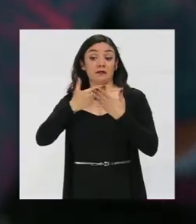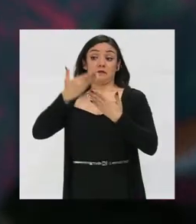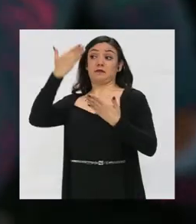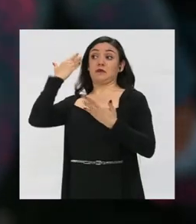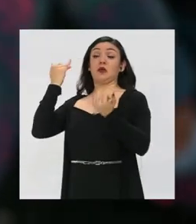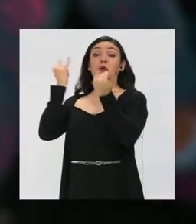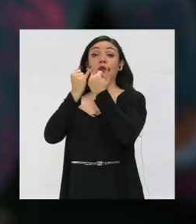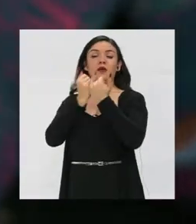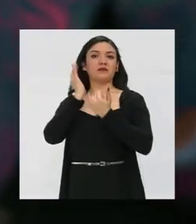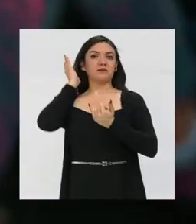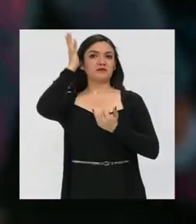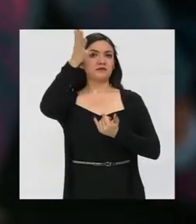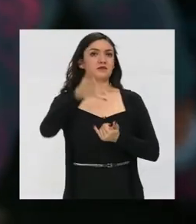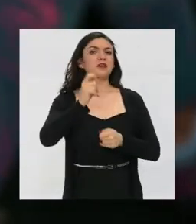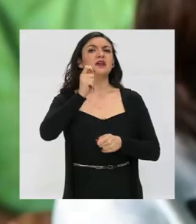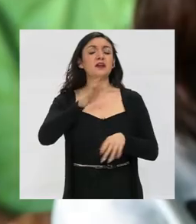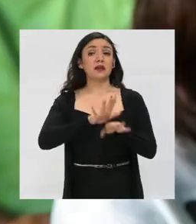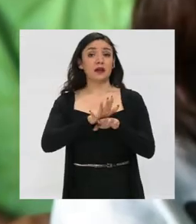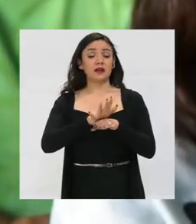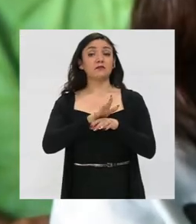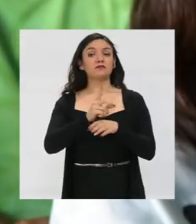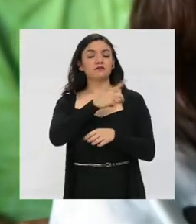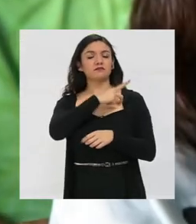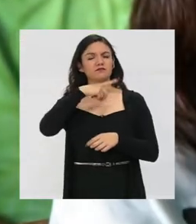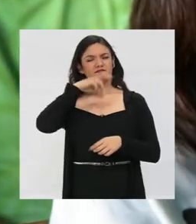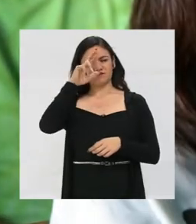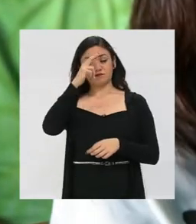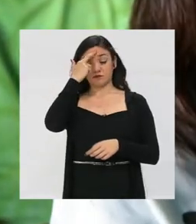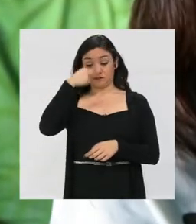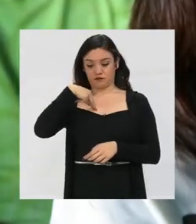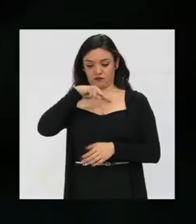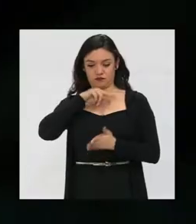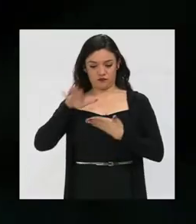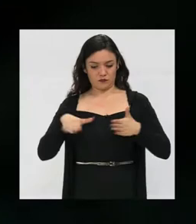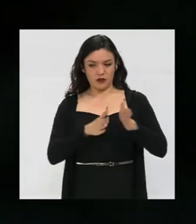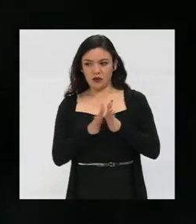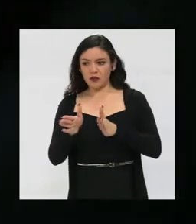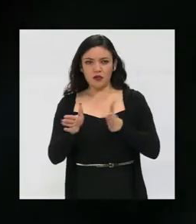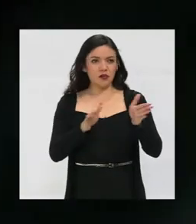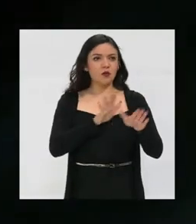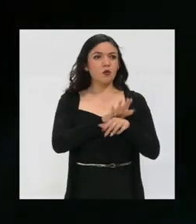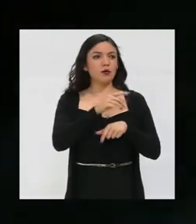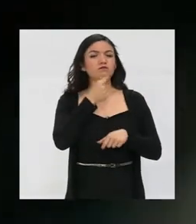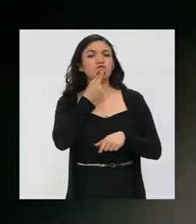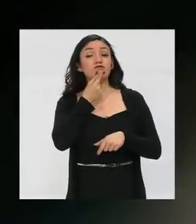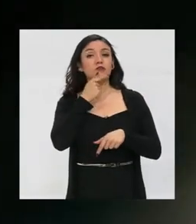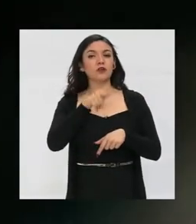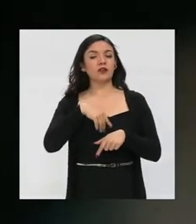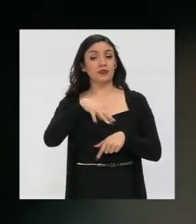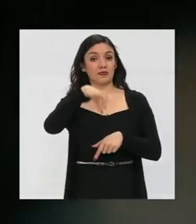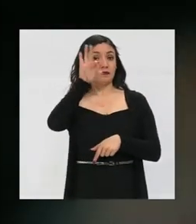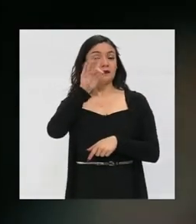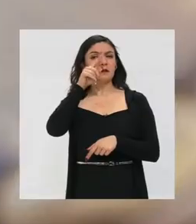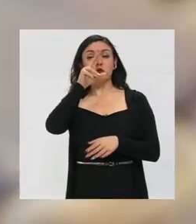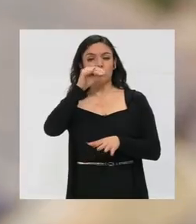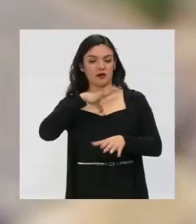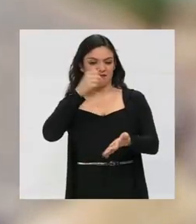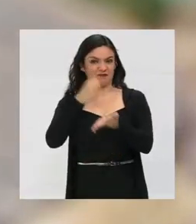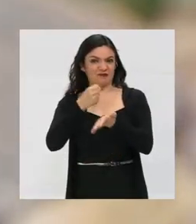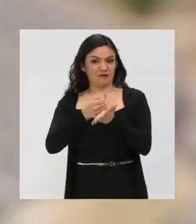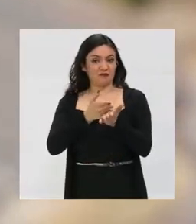pasado y tendrán un futuro como todos nosotros. Recordemos que el camino que elegimos no está tallado en